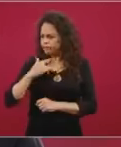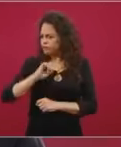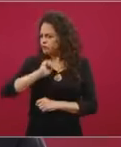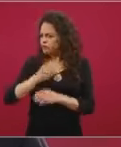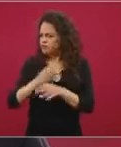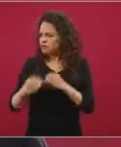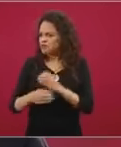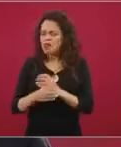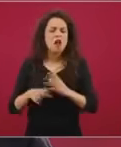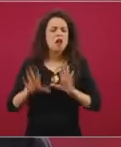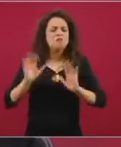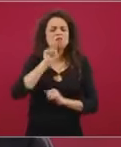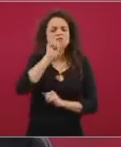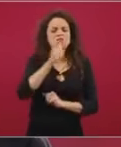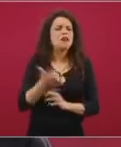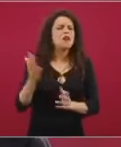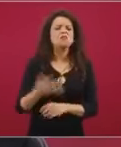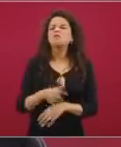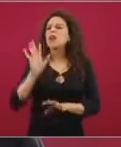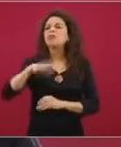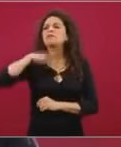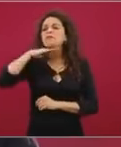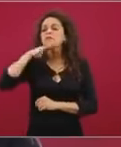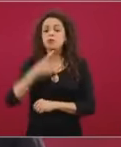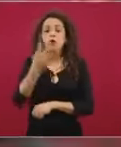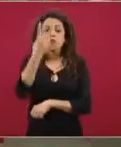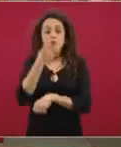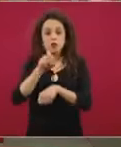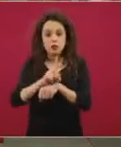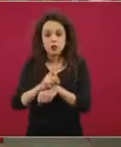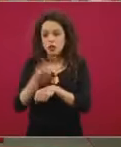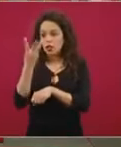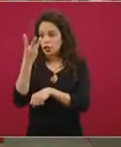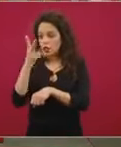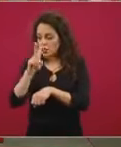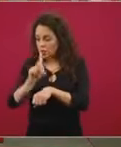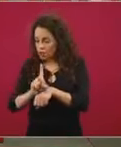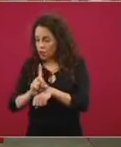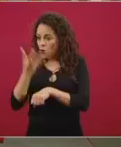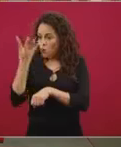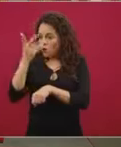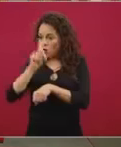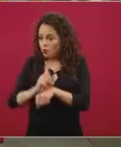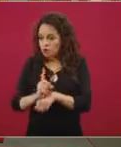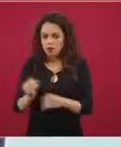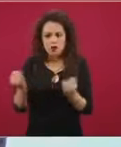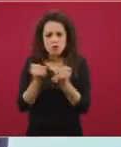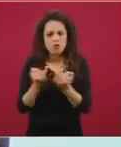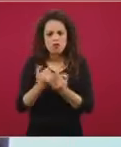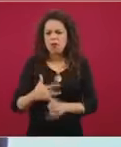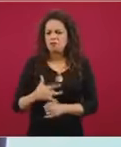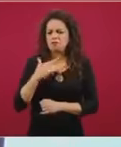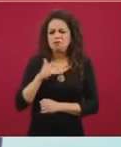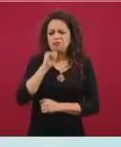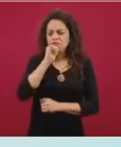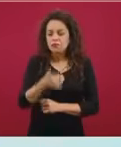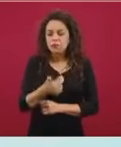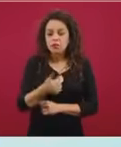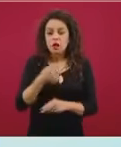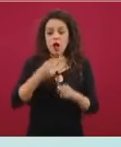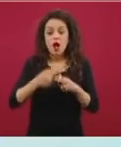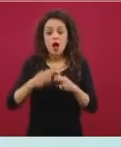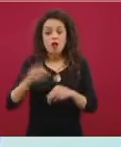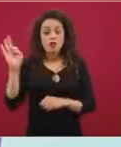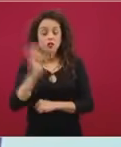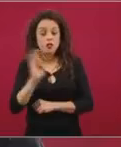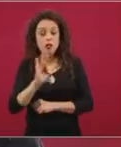dejan pasar 2 días y no sienten otro problema, dejan pasar 3, 4 días y no sienten un problema, hasta que súbitamente, quizá al